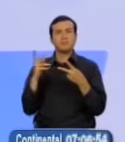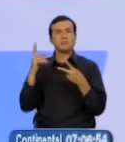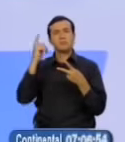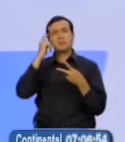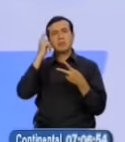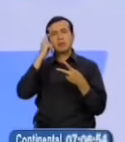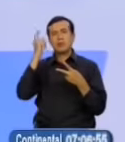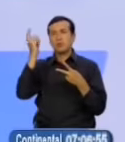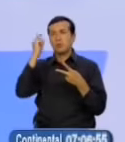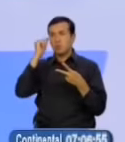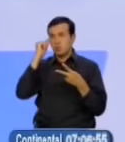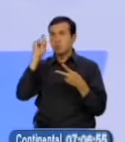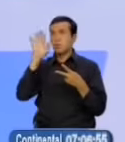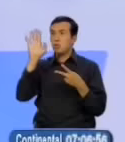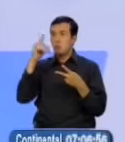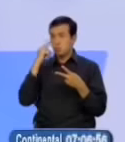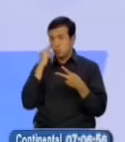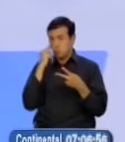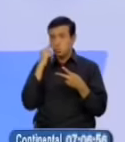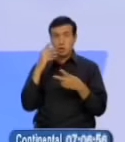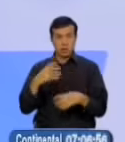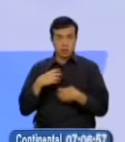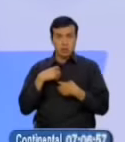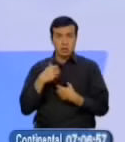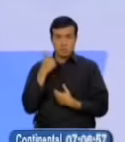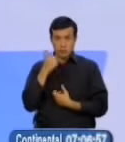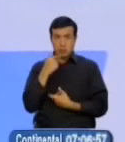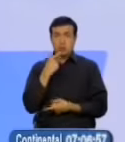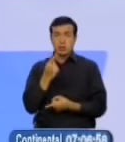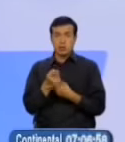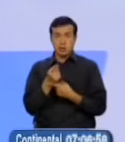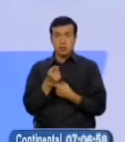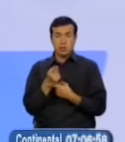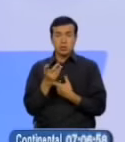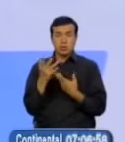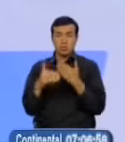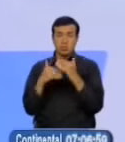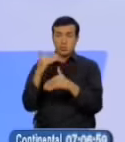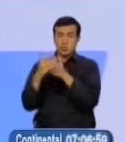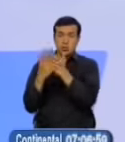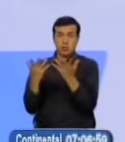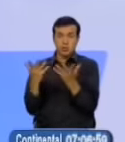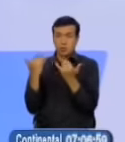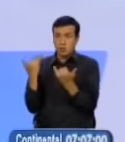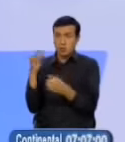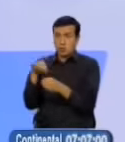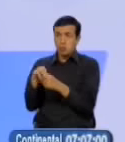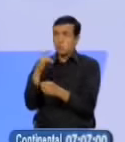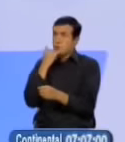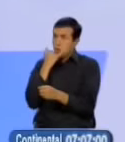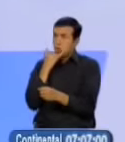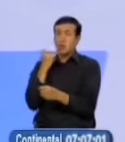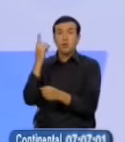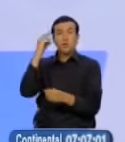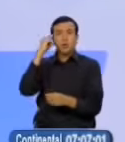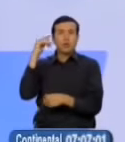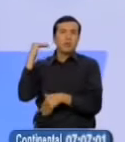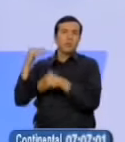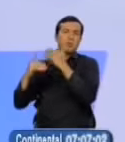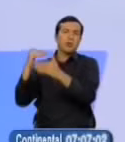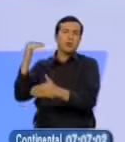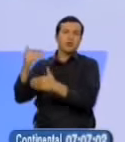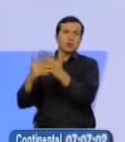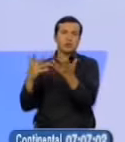también el gobierno ha perdido la posibilidad de reclamarse como el actor político progresista para esta elección, porque un gobierno progresista